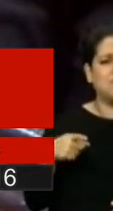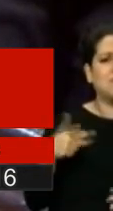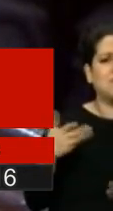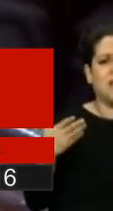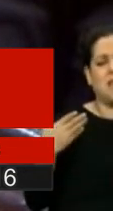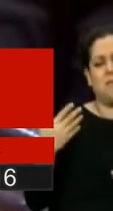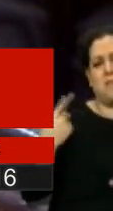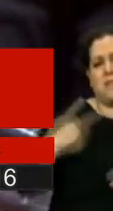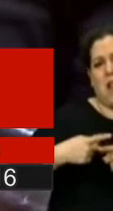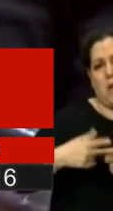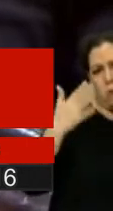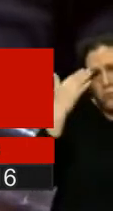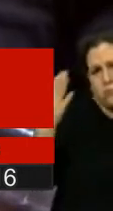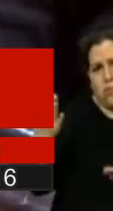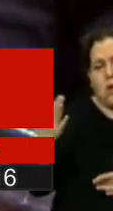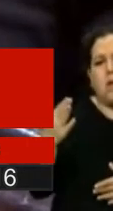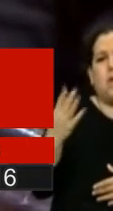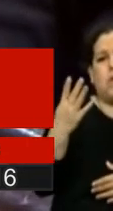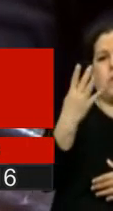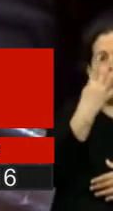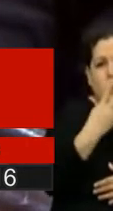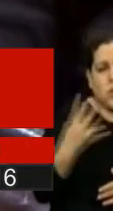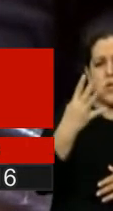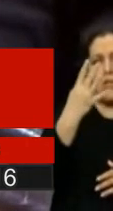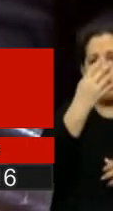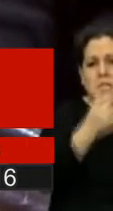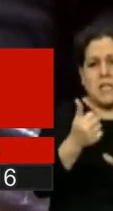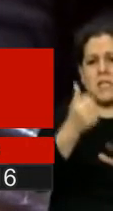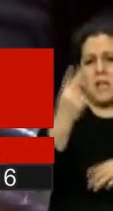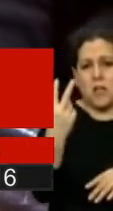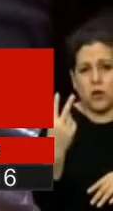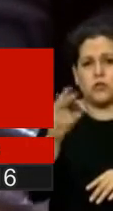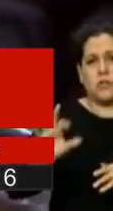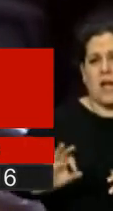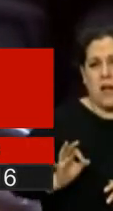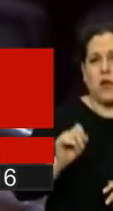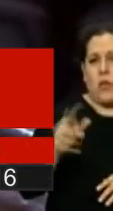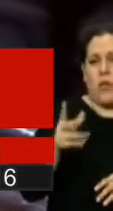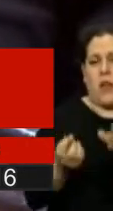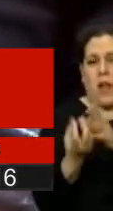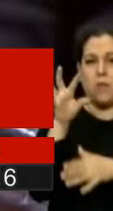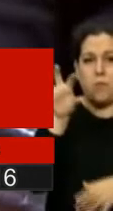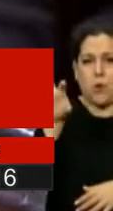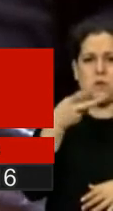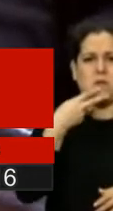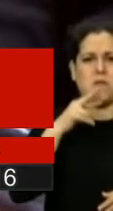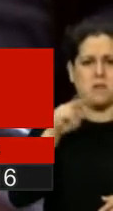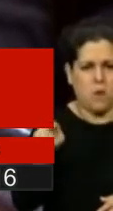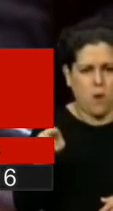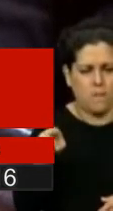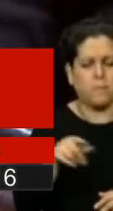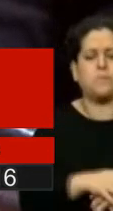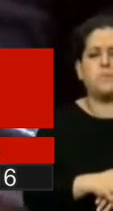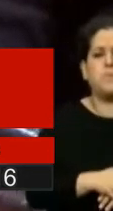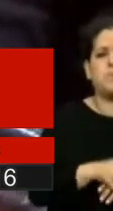recién para analizar, sin merituar, el daño que causaba en estas